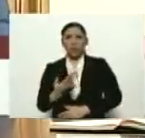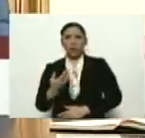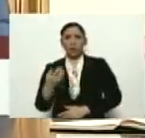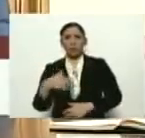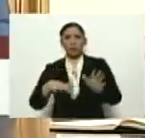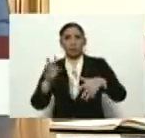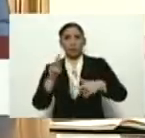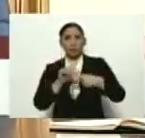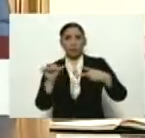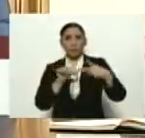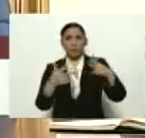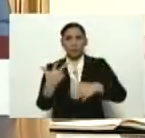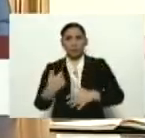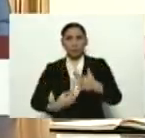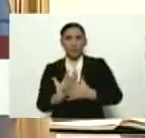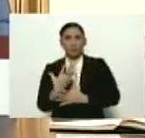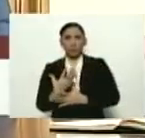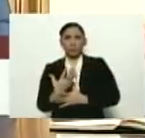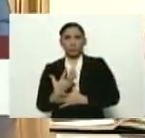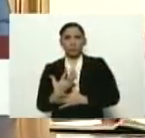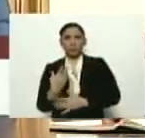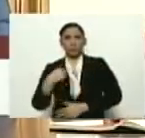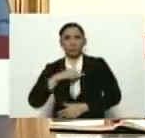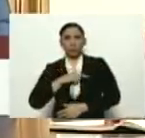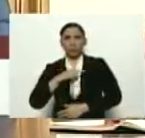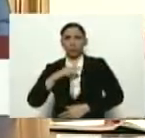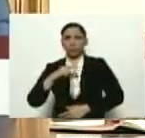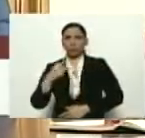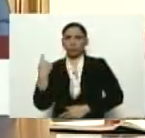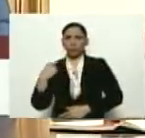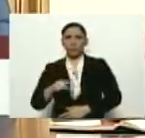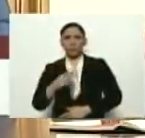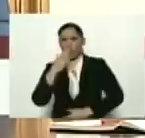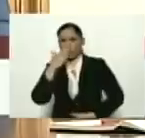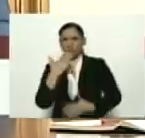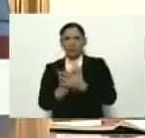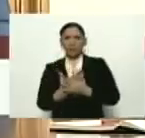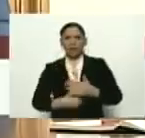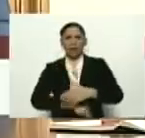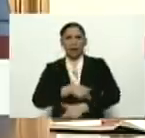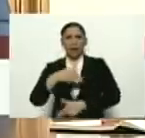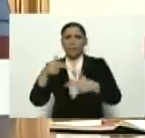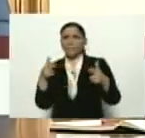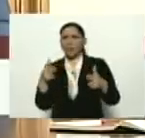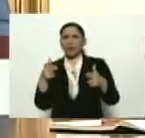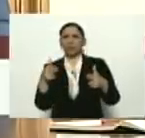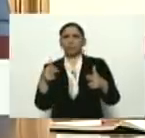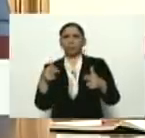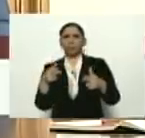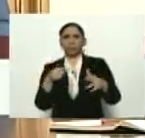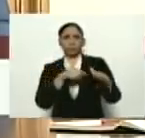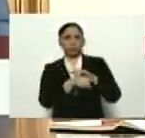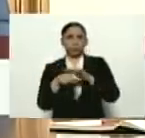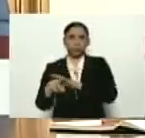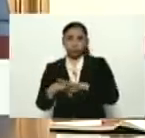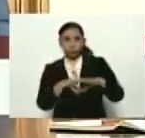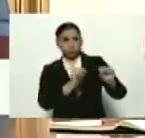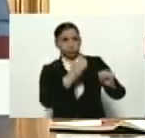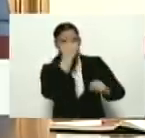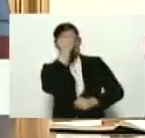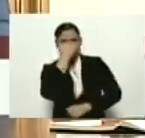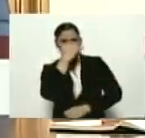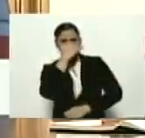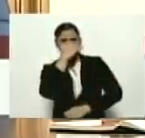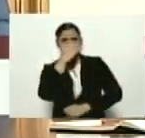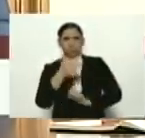12 semanas, el 3 de mayo, tuvimos que enfrentar con las armas en la mano una incursión mercenaria,